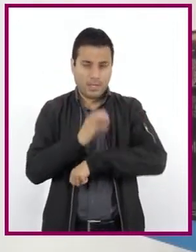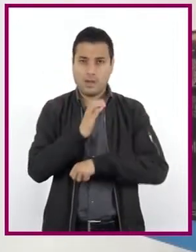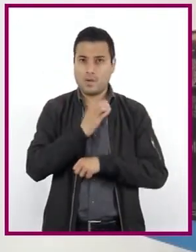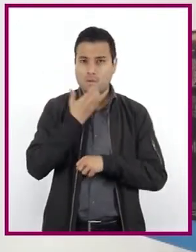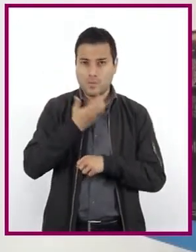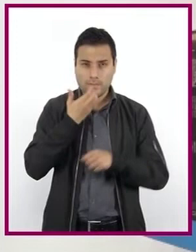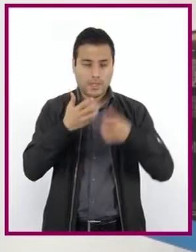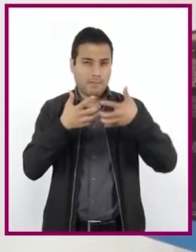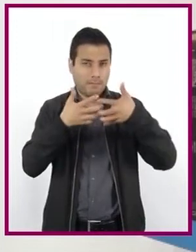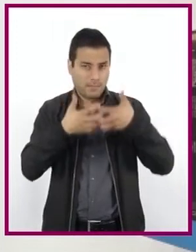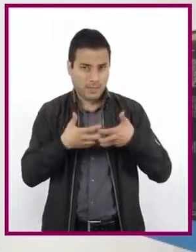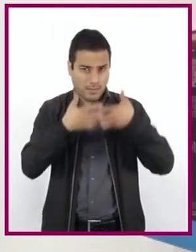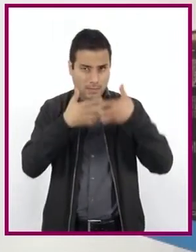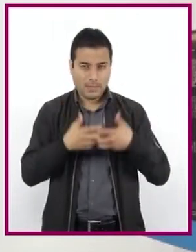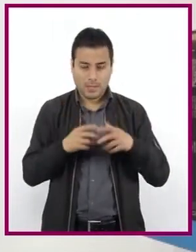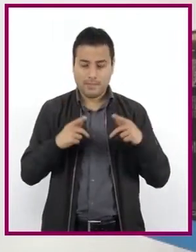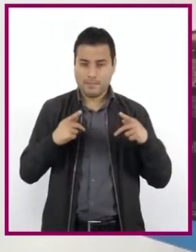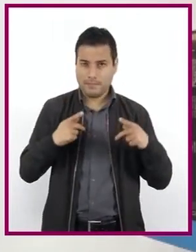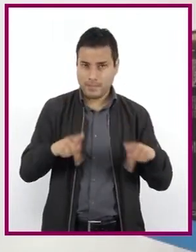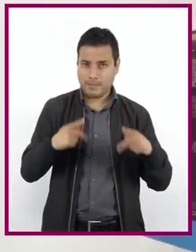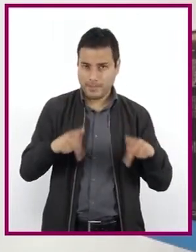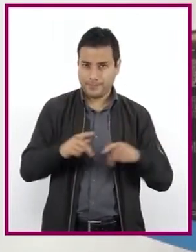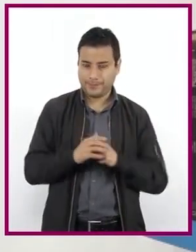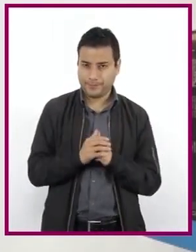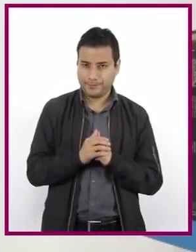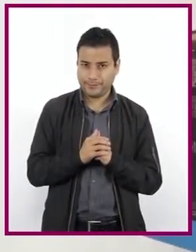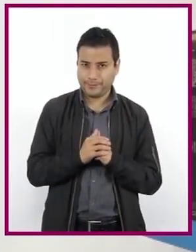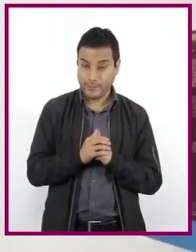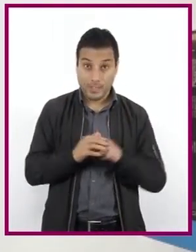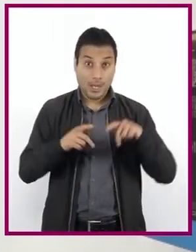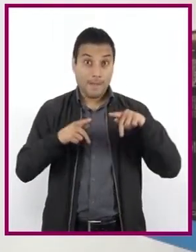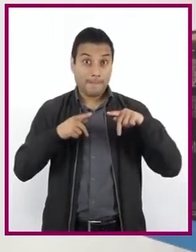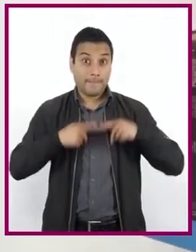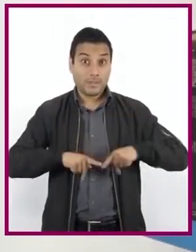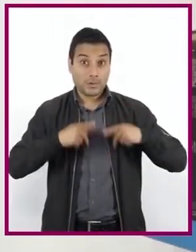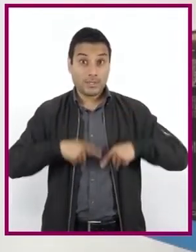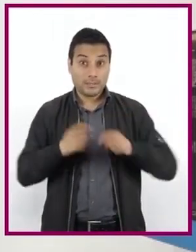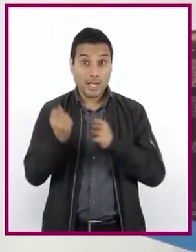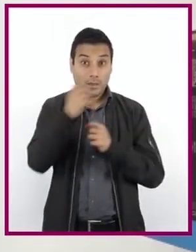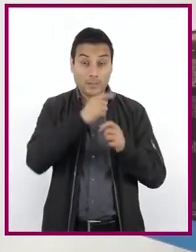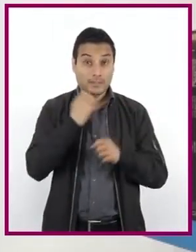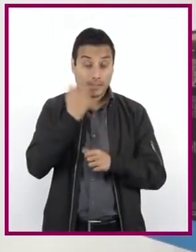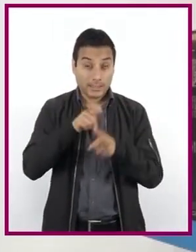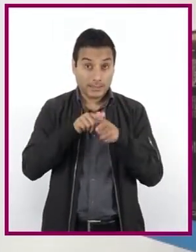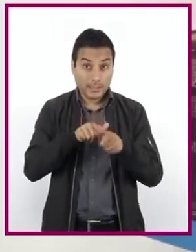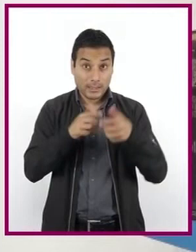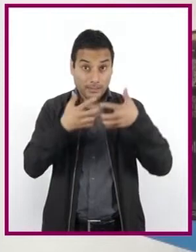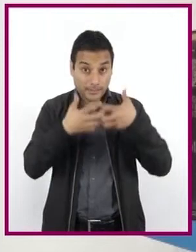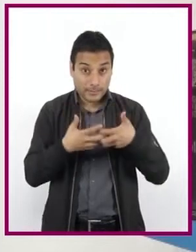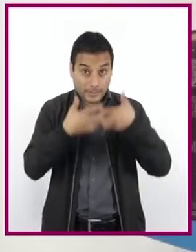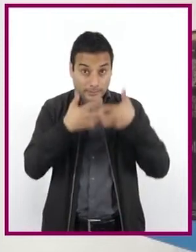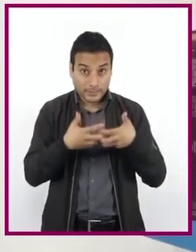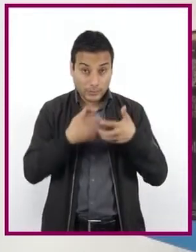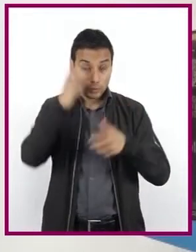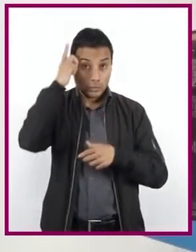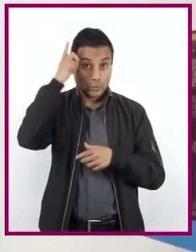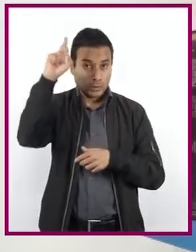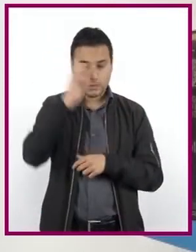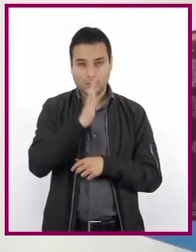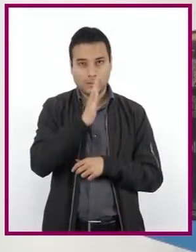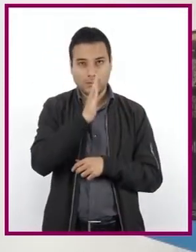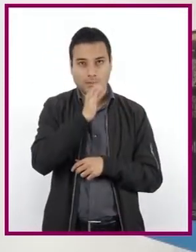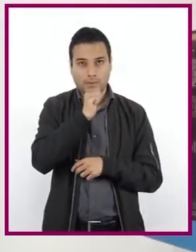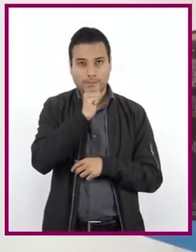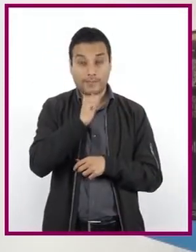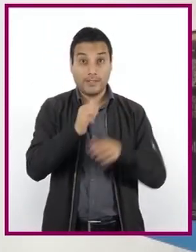quienes pretendieran seguir laborando en el ramo tendrían que contratarse como empleados de la Real